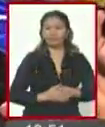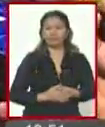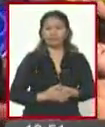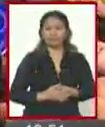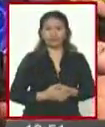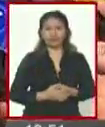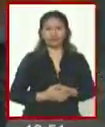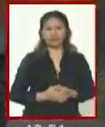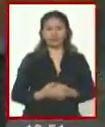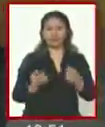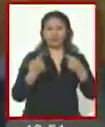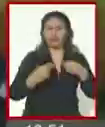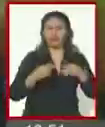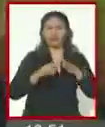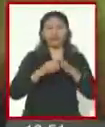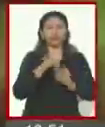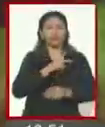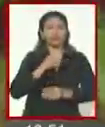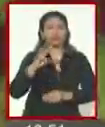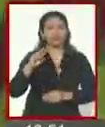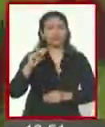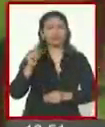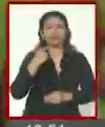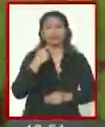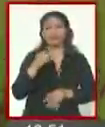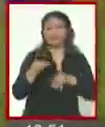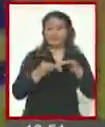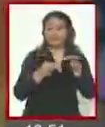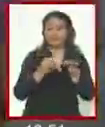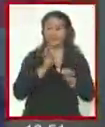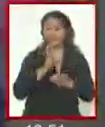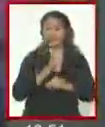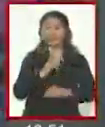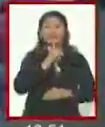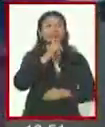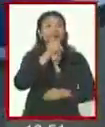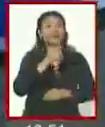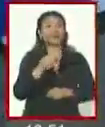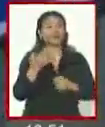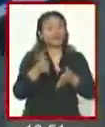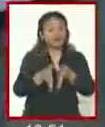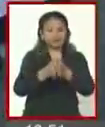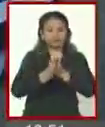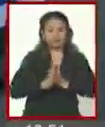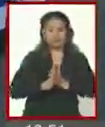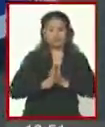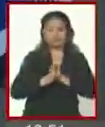la confrontación. El diputado del MAS, Edgar Montaño, también se pronunció asegurando de que van a